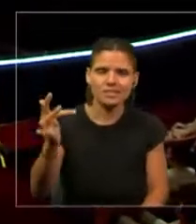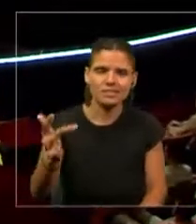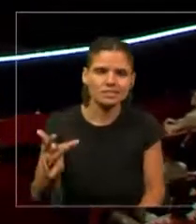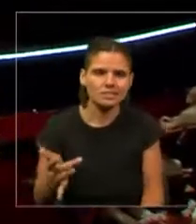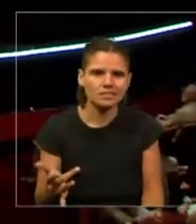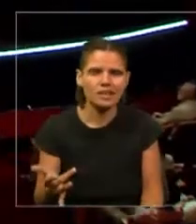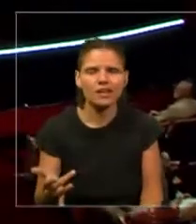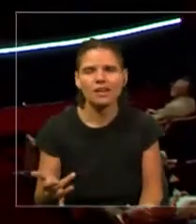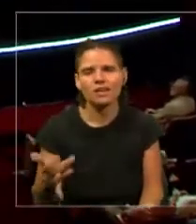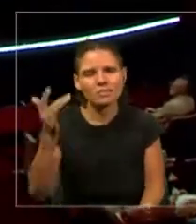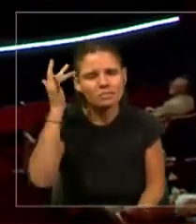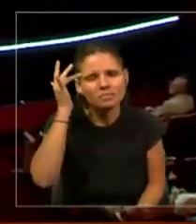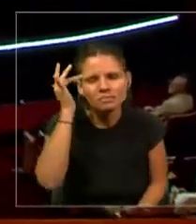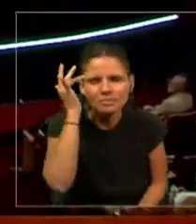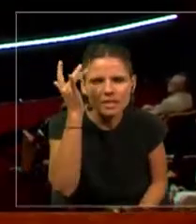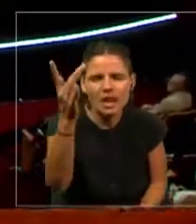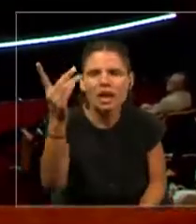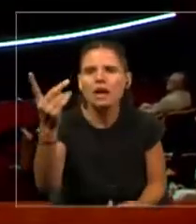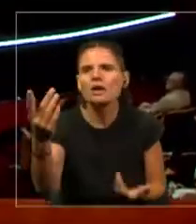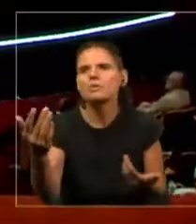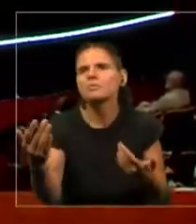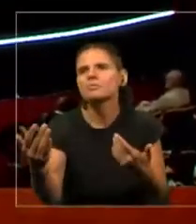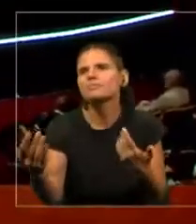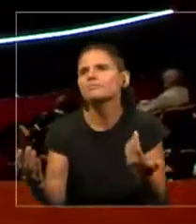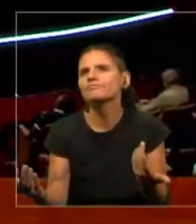sería como una inteligencia como